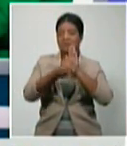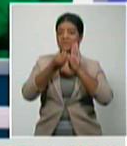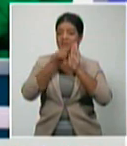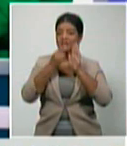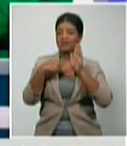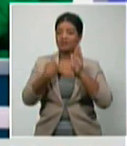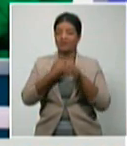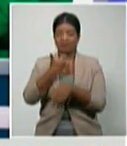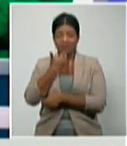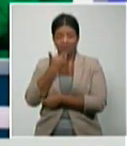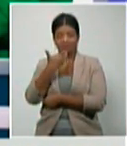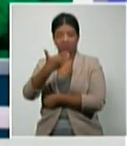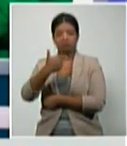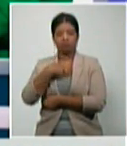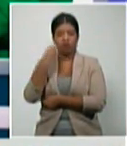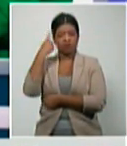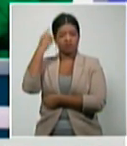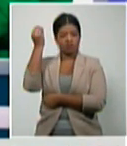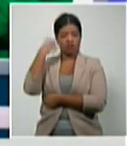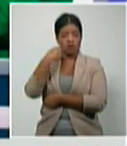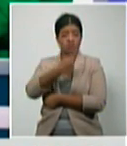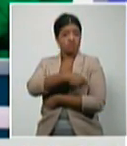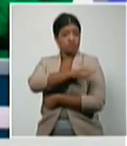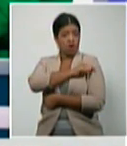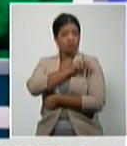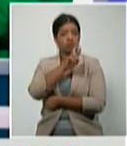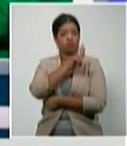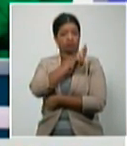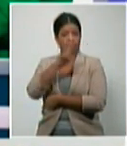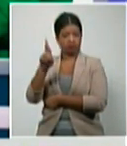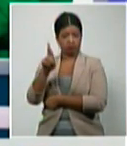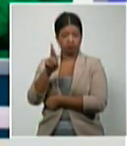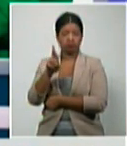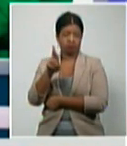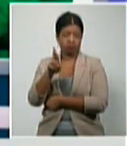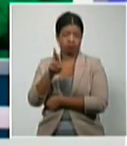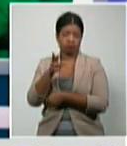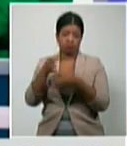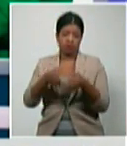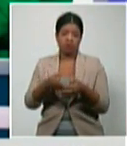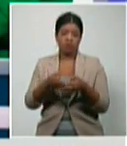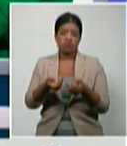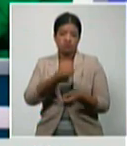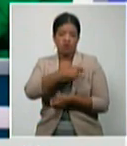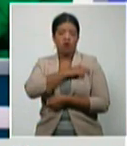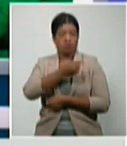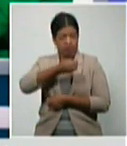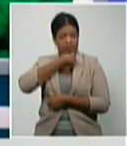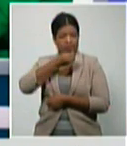seguro, nuestro pueblo revolucionario además es capaz de